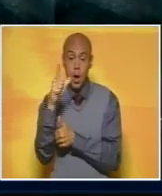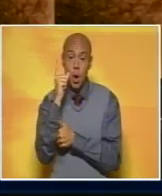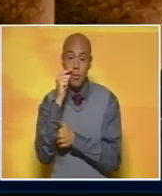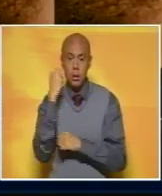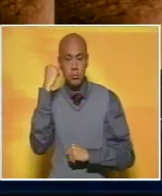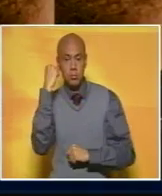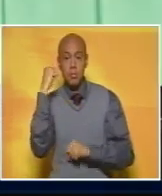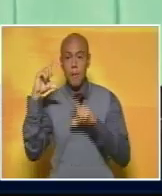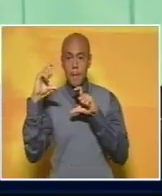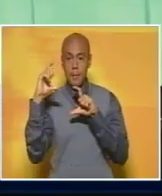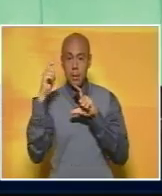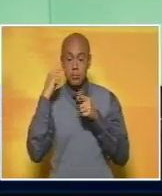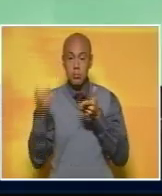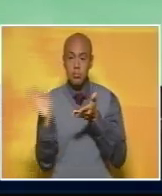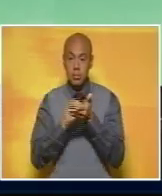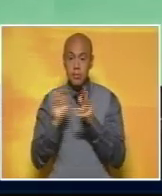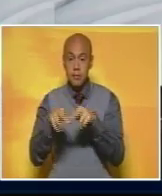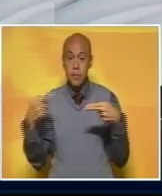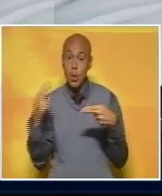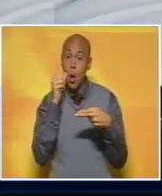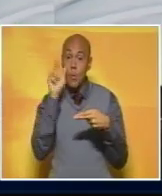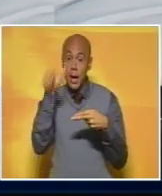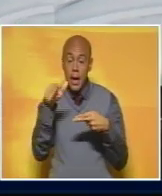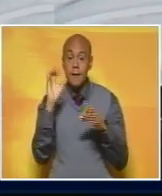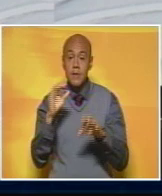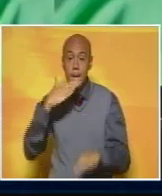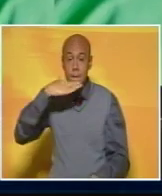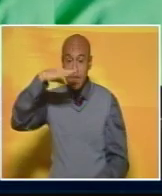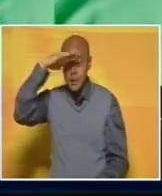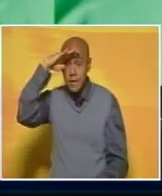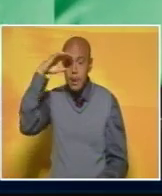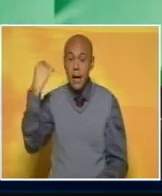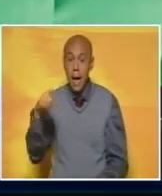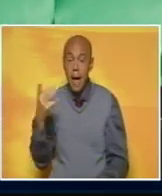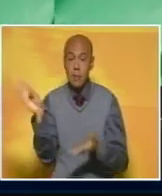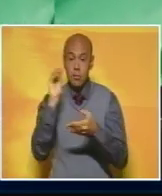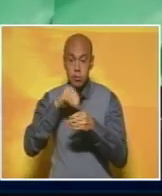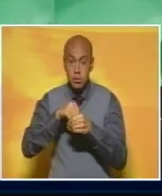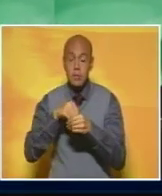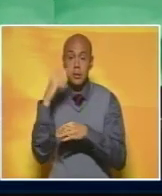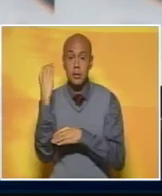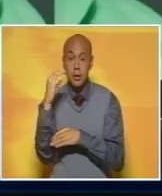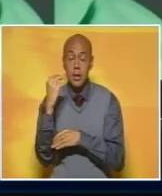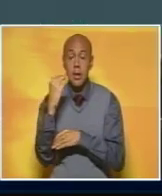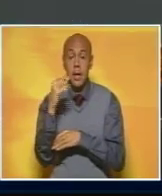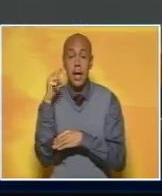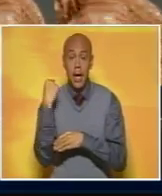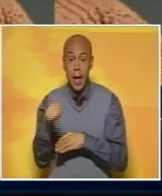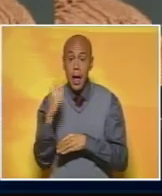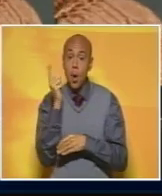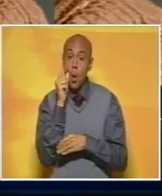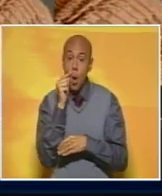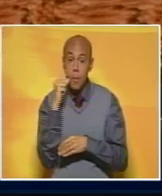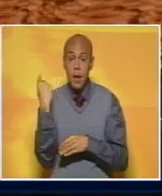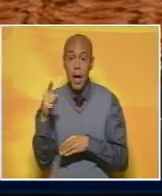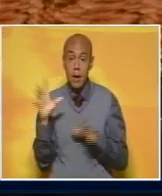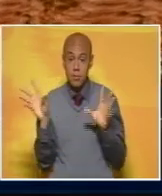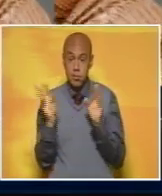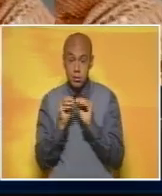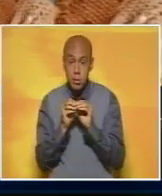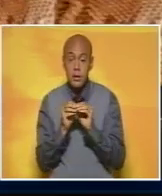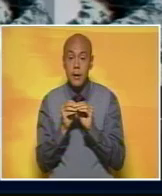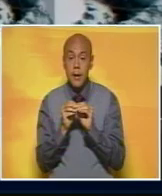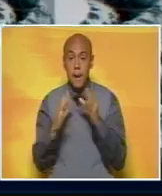para esta editorial. El artista de Medellín se ha convertido en un ícono tanto en la música como en la moda por combinar estas dos facetas que